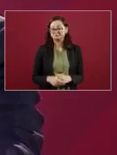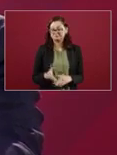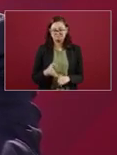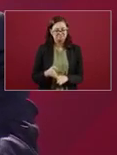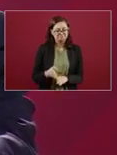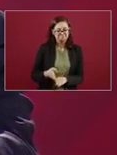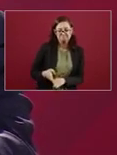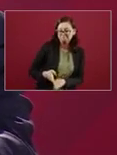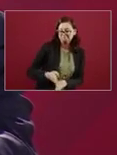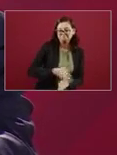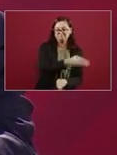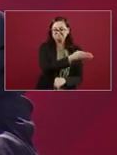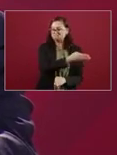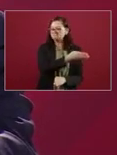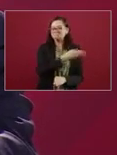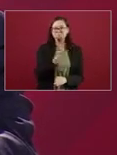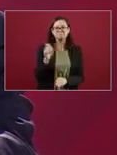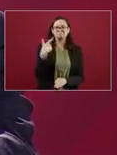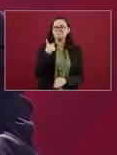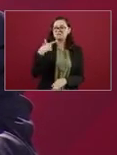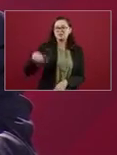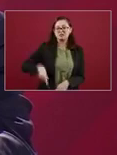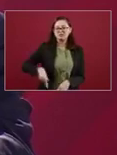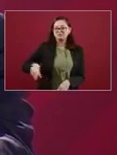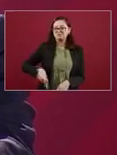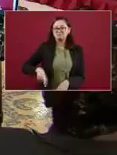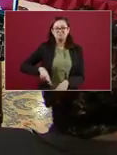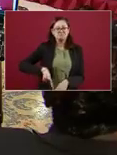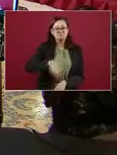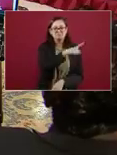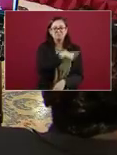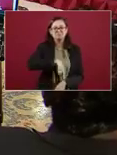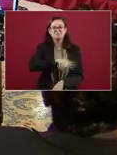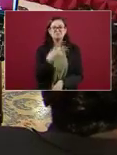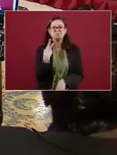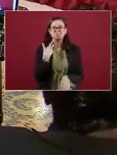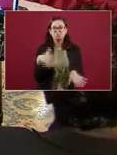Predominaba la politiquería,